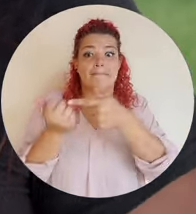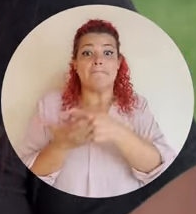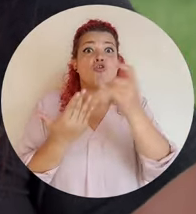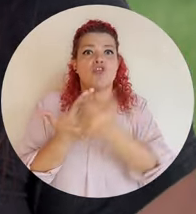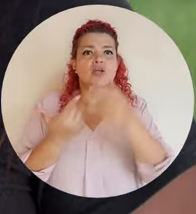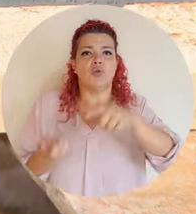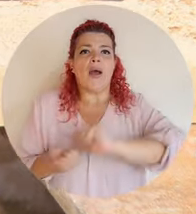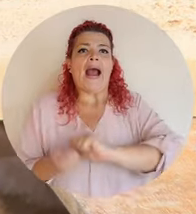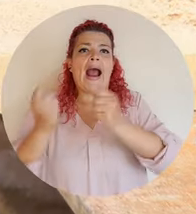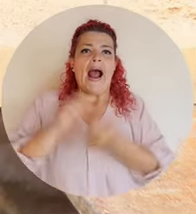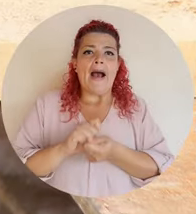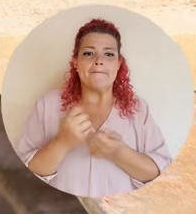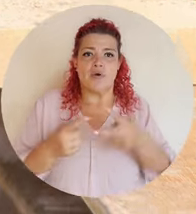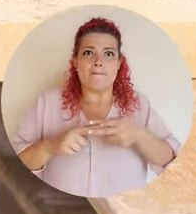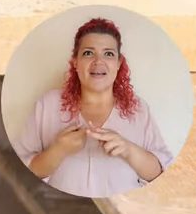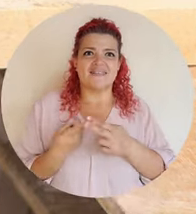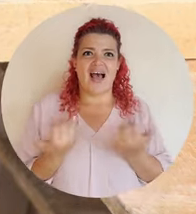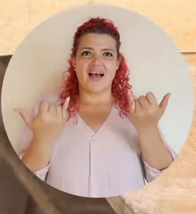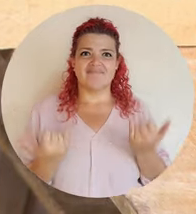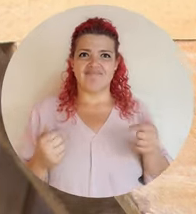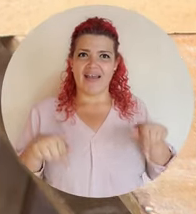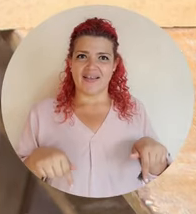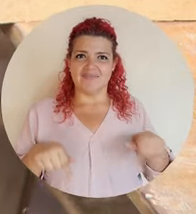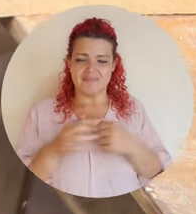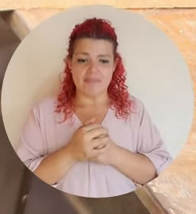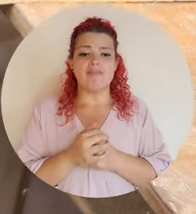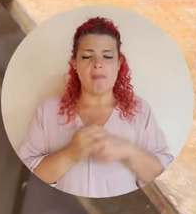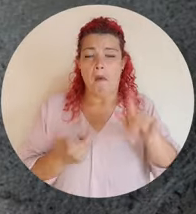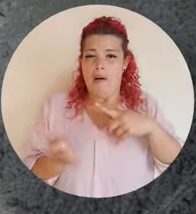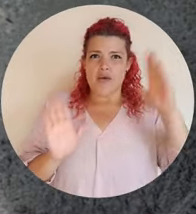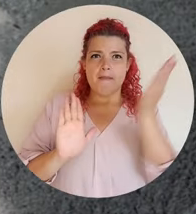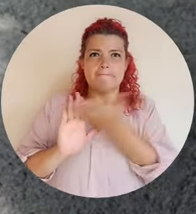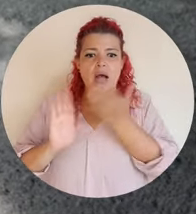niñez y juventud. Con el proyecto El Cambio Empieza Aquí.